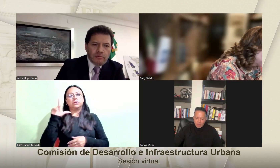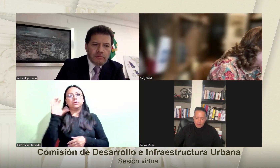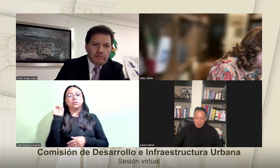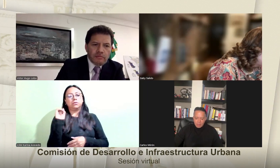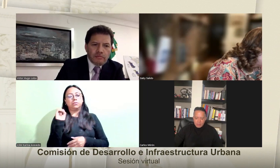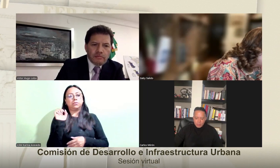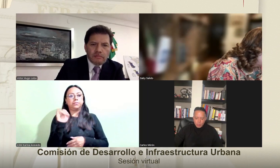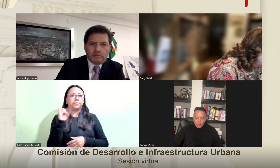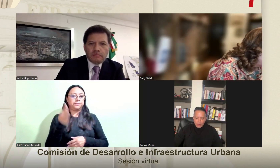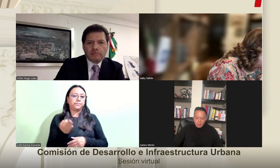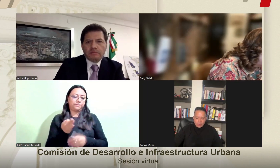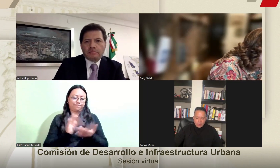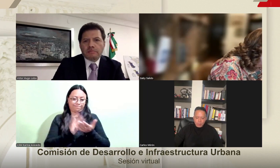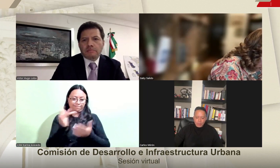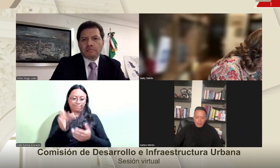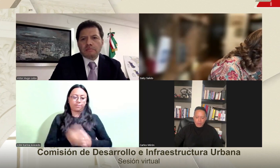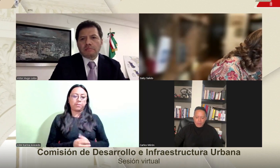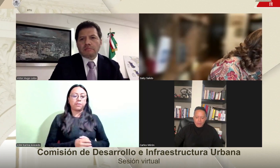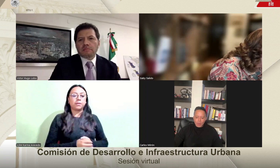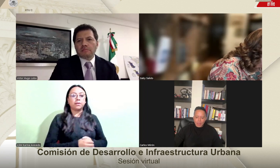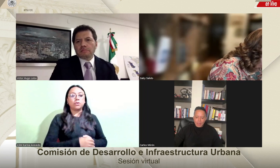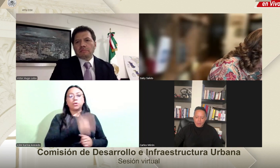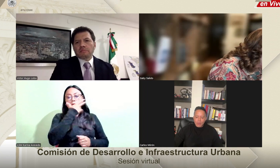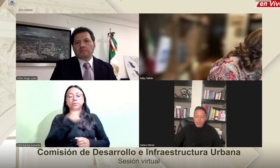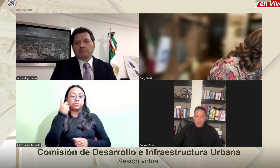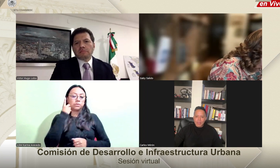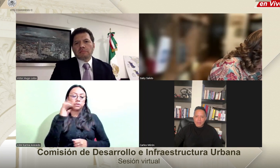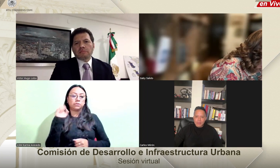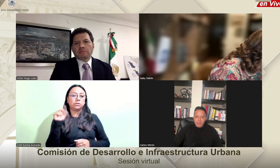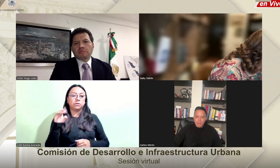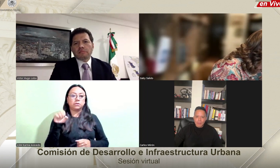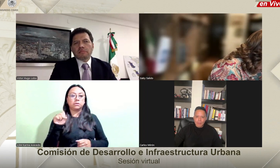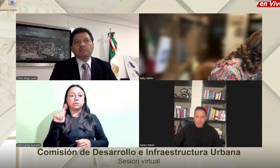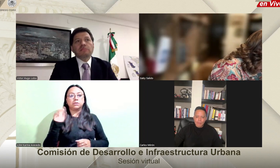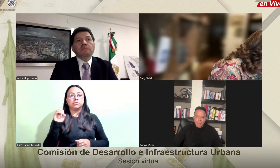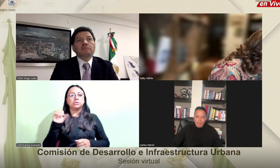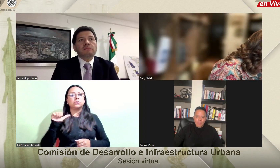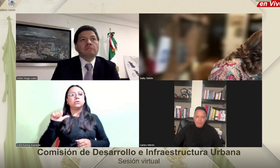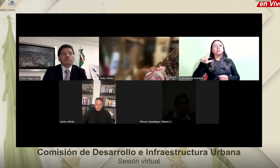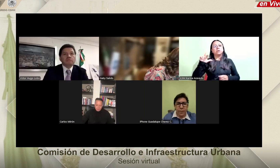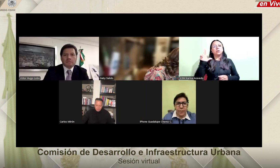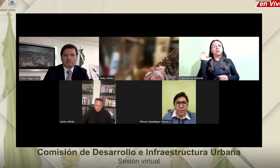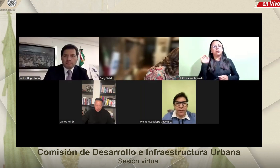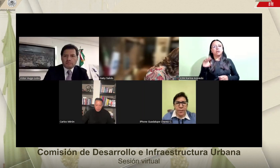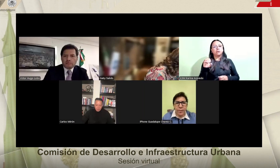favor. Gracias, diputado. Diputado Ernesto Alarcón Jiménez.